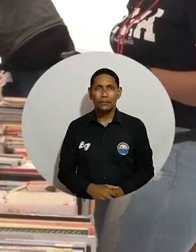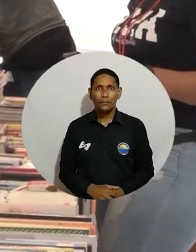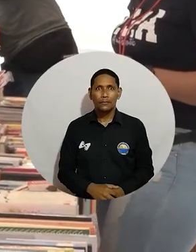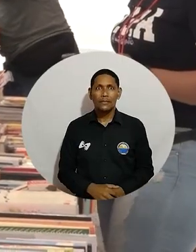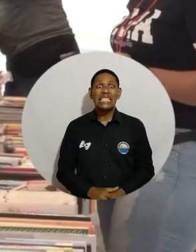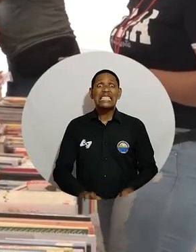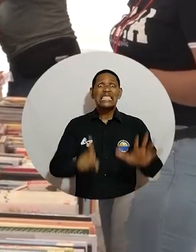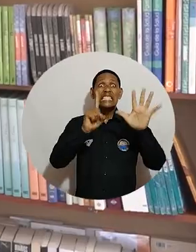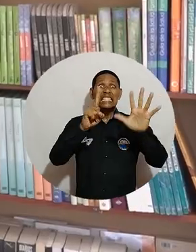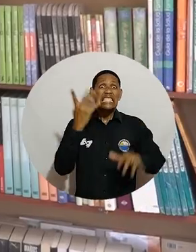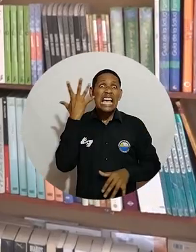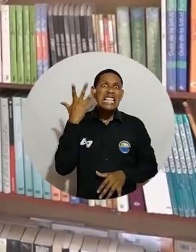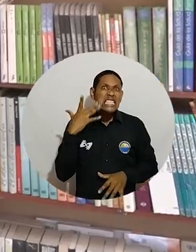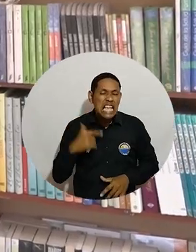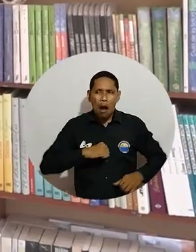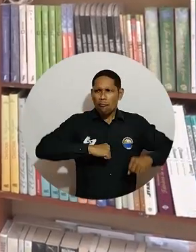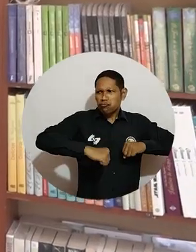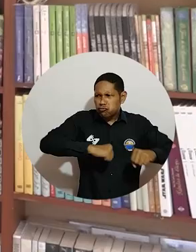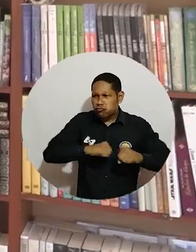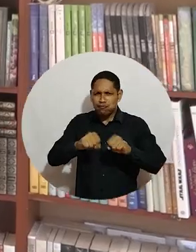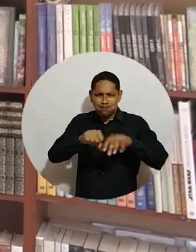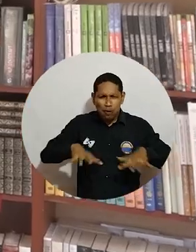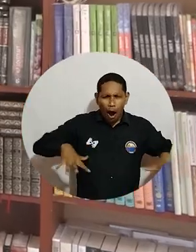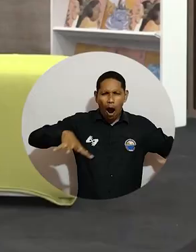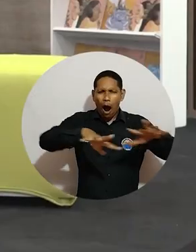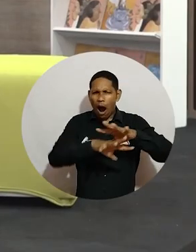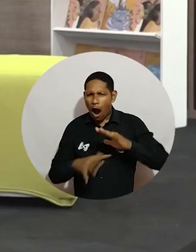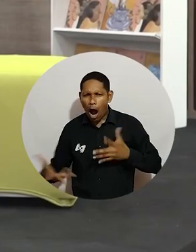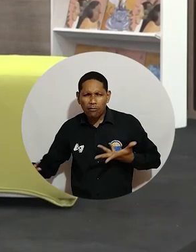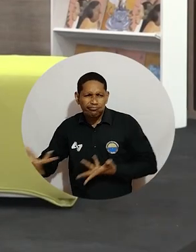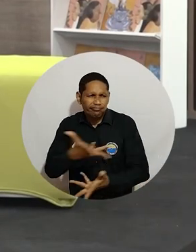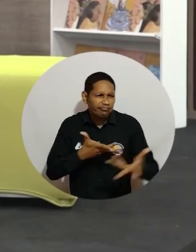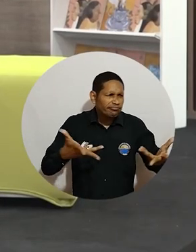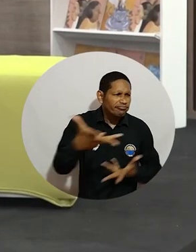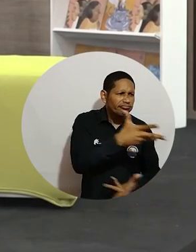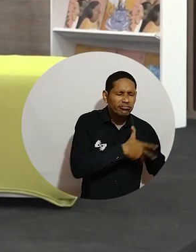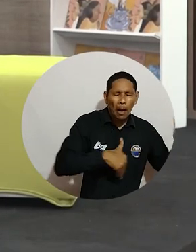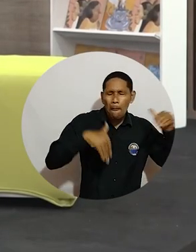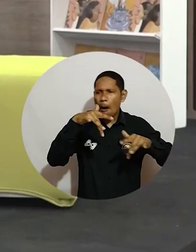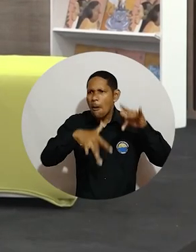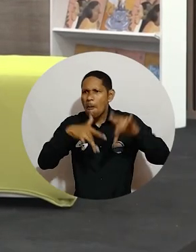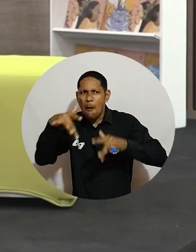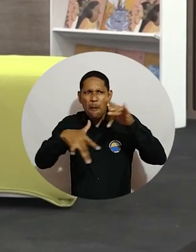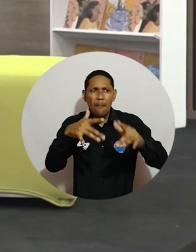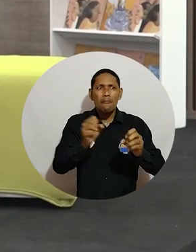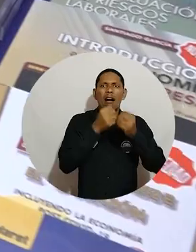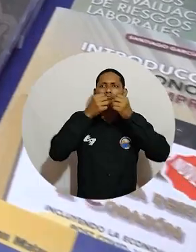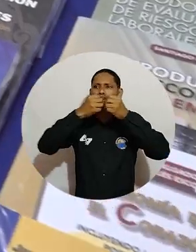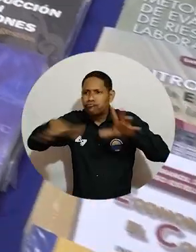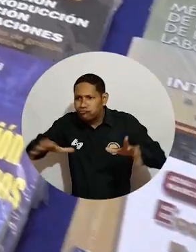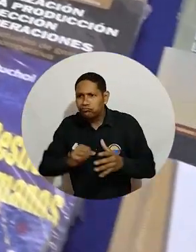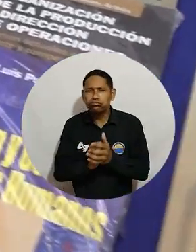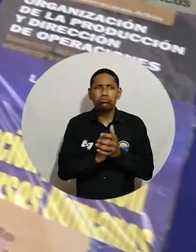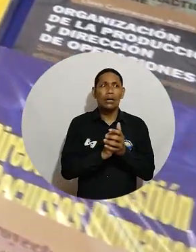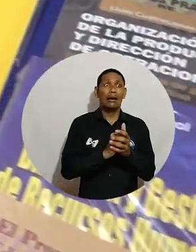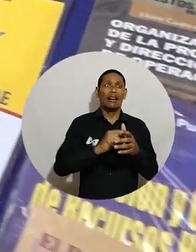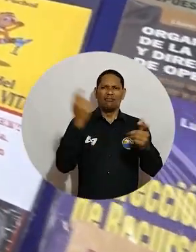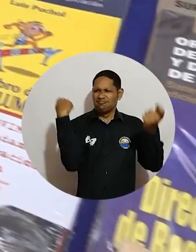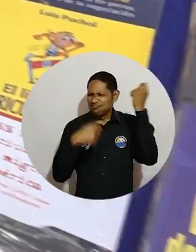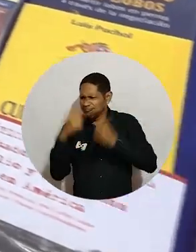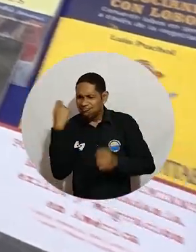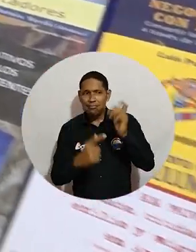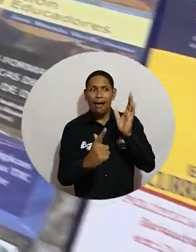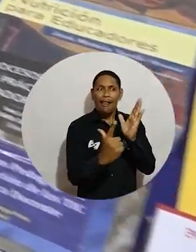Serán 6 días para tejer el territorio en un encuentro participativo que permitirá divulgar, distribuir y